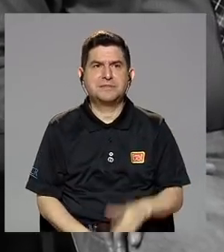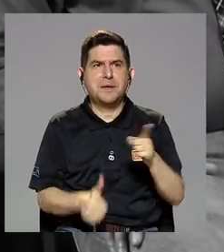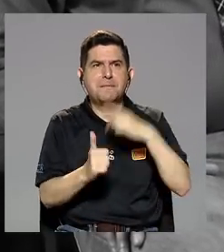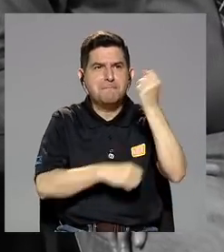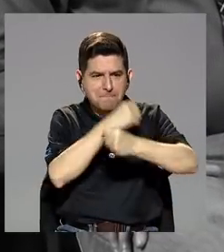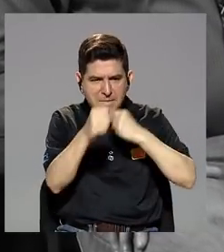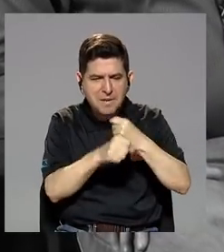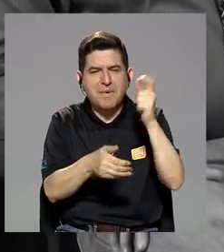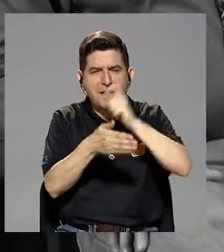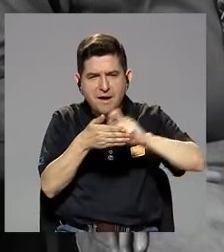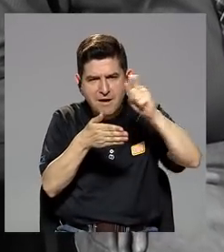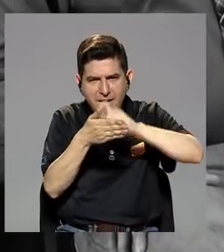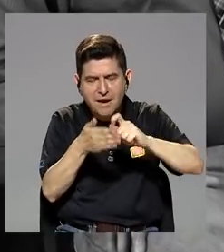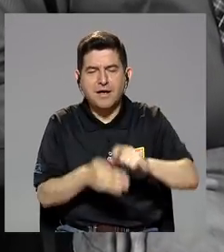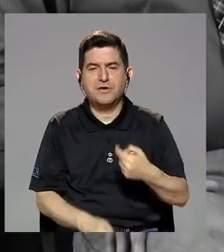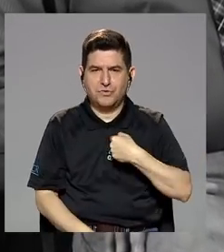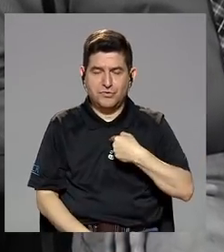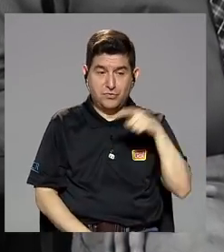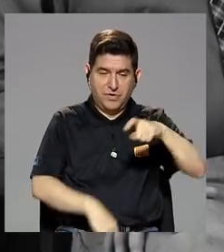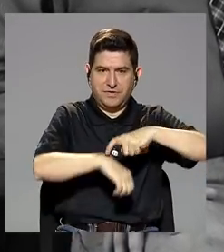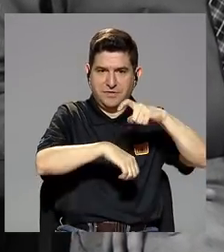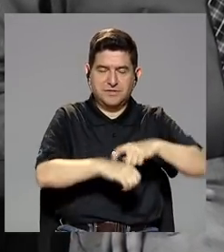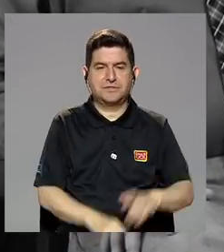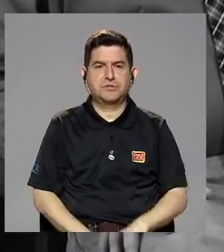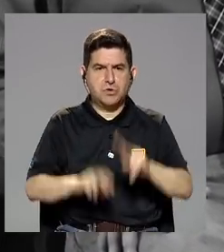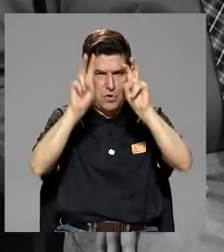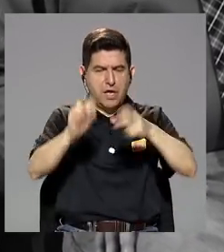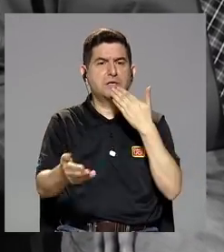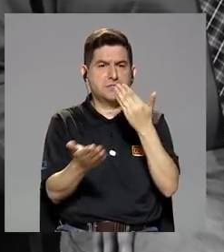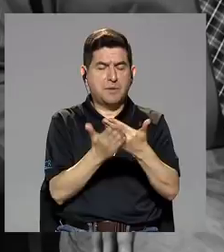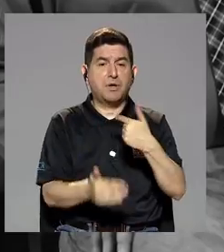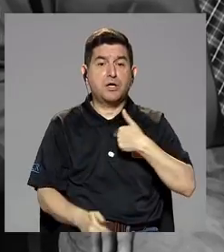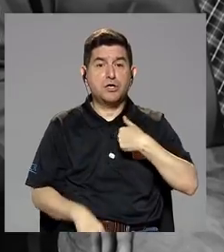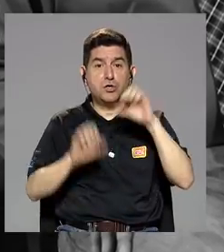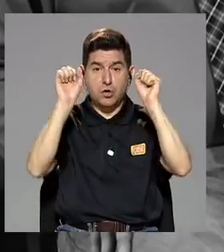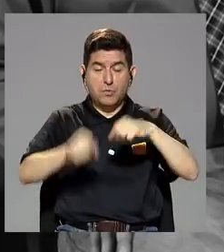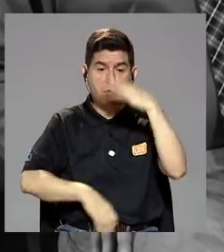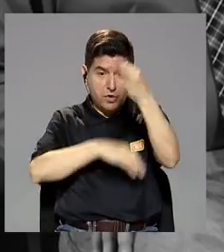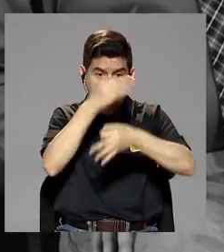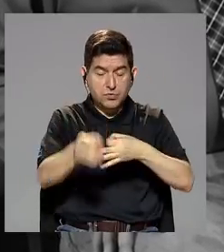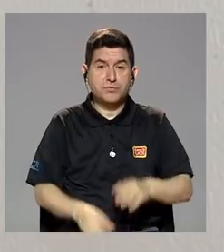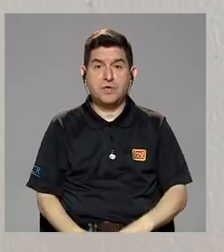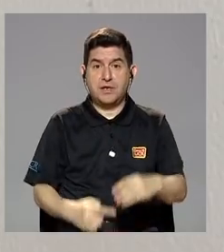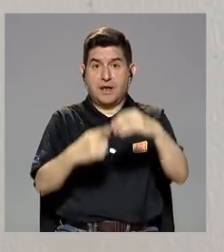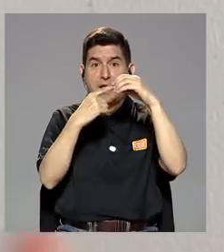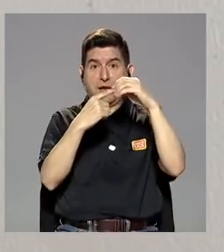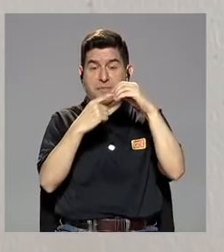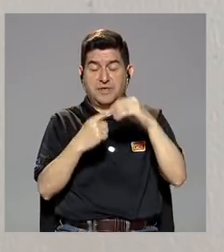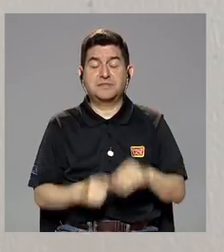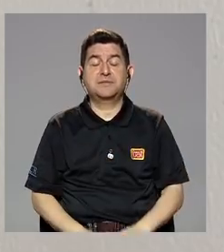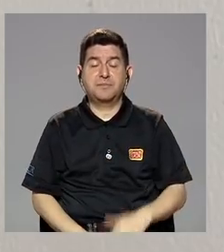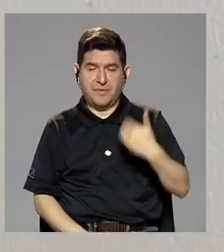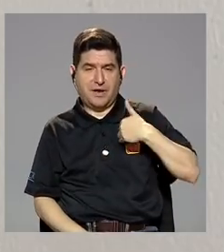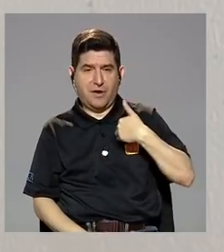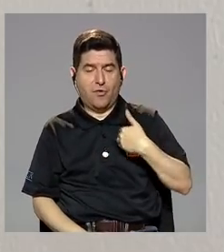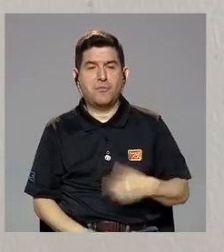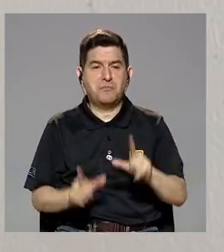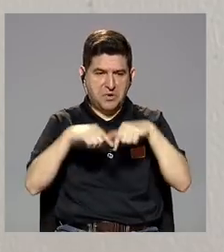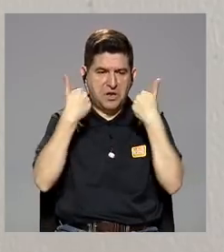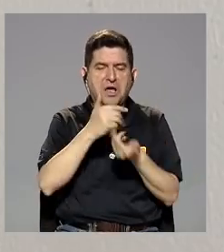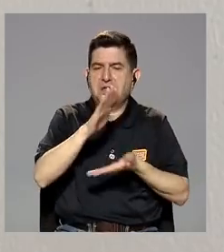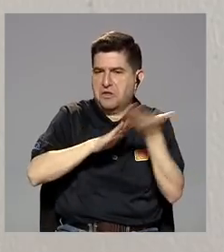academia de ese examen muy bueno y eso me valió reemplazar al galán de la pieza que se había ido del grupo